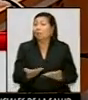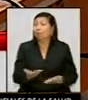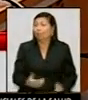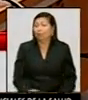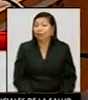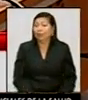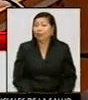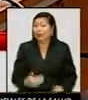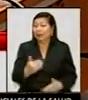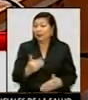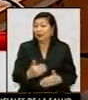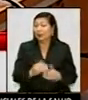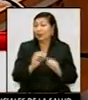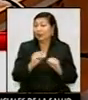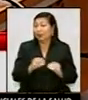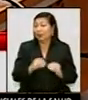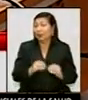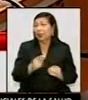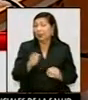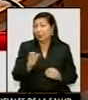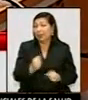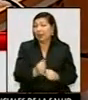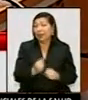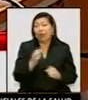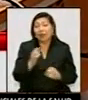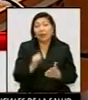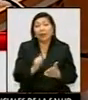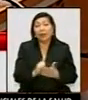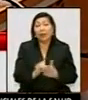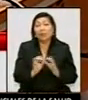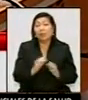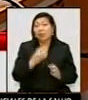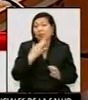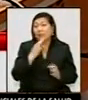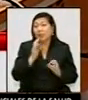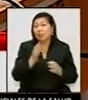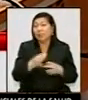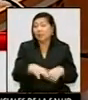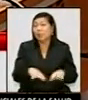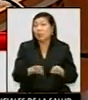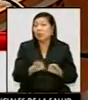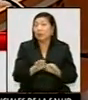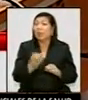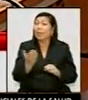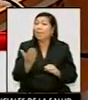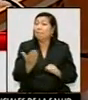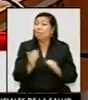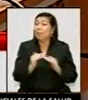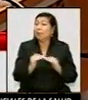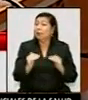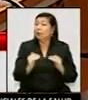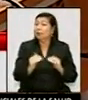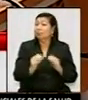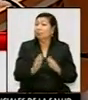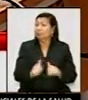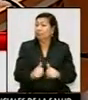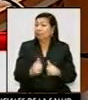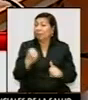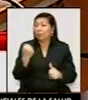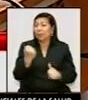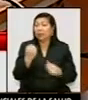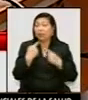esas arbitrariedades que se dan hacia los trabajadores, y creo, presidente, sí sería importante poder pedir, en el marco de la separación de